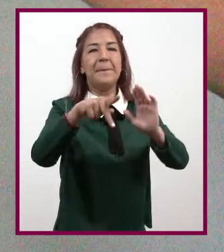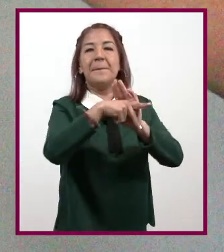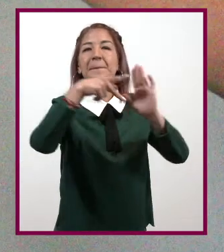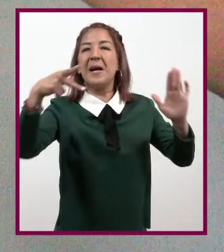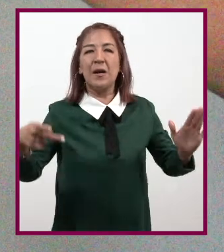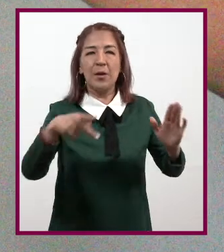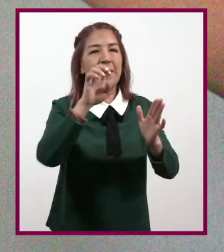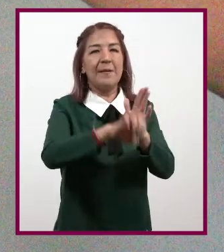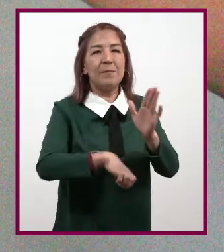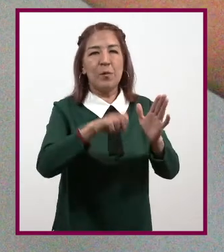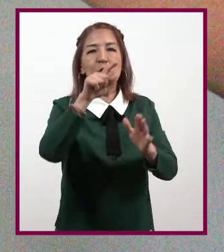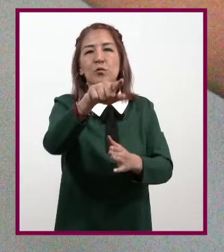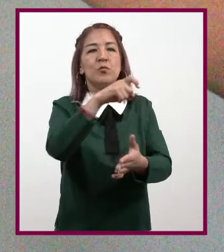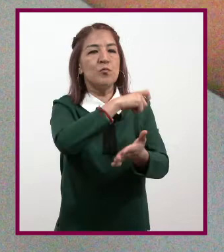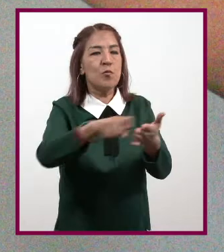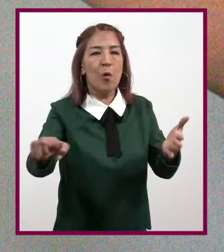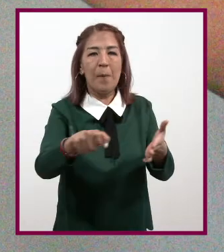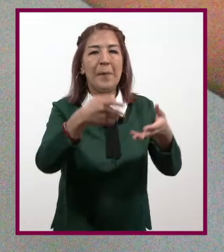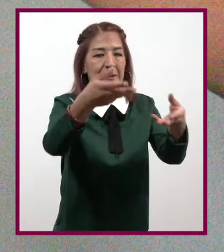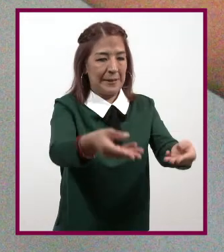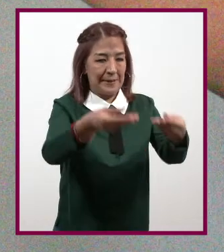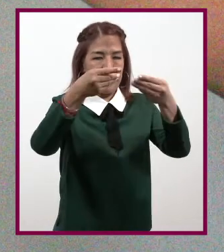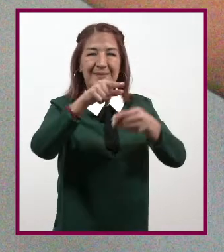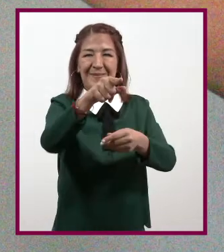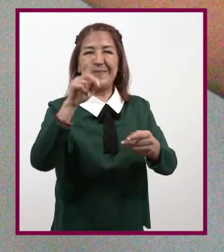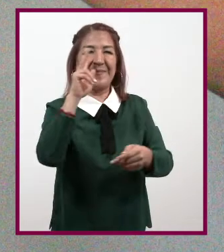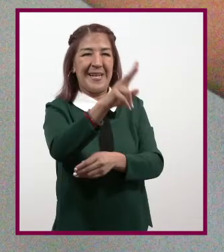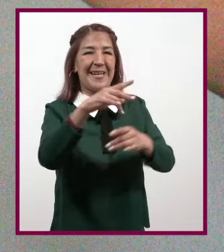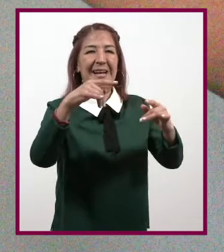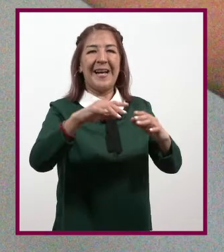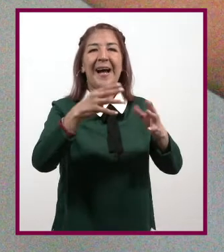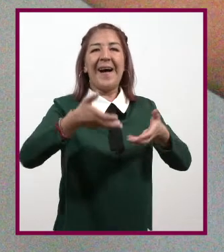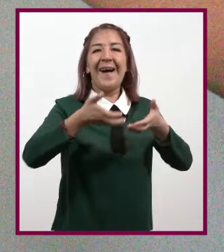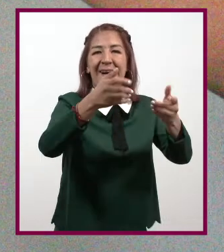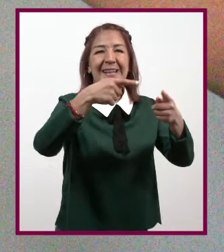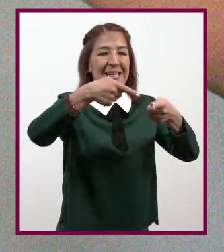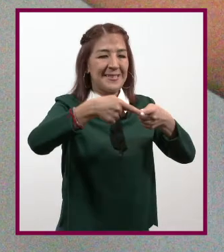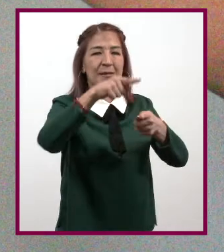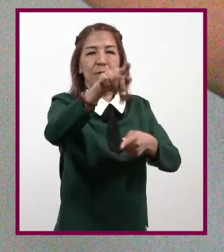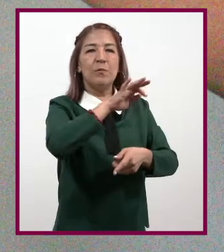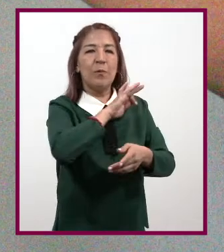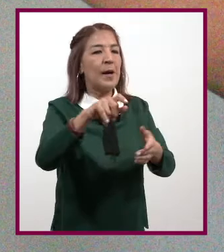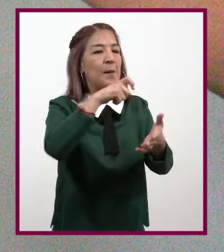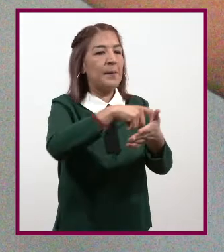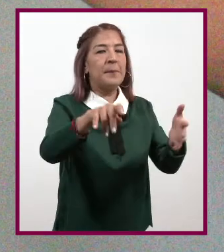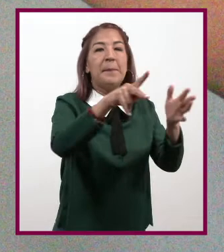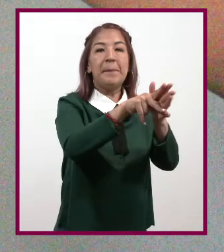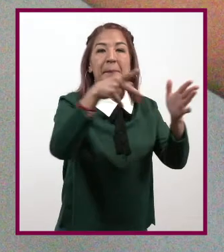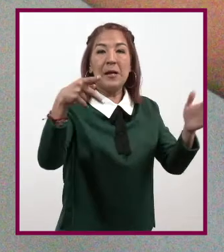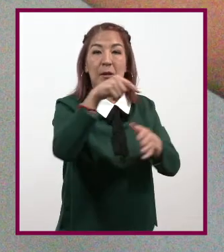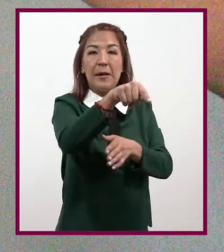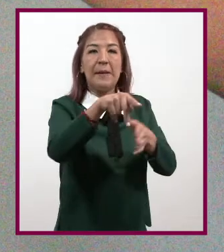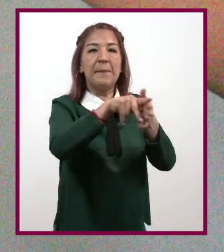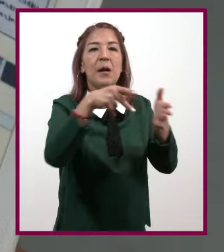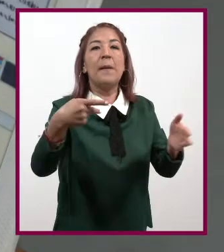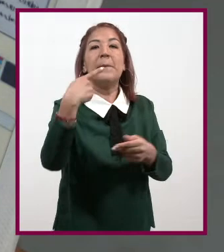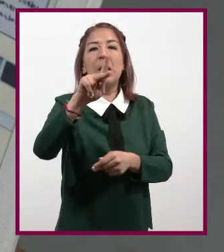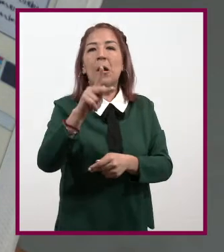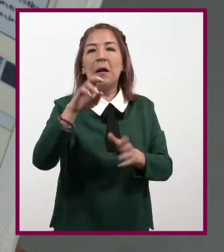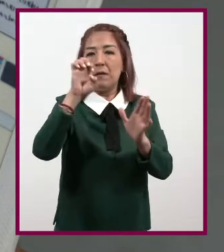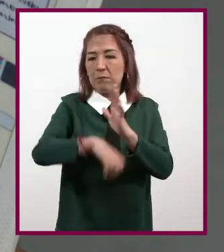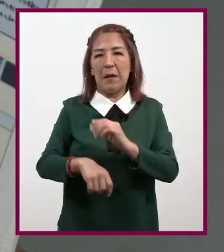un periódico, el que comprarías en la esquina, que publique la edición sin una letra, por